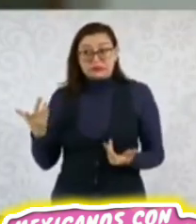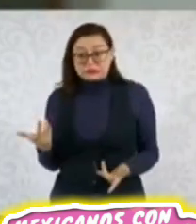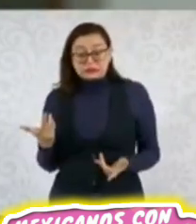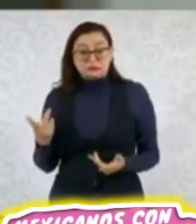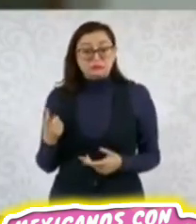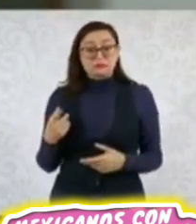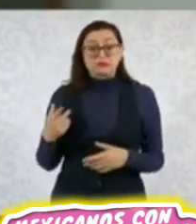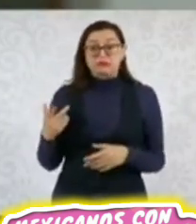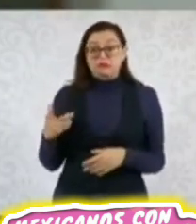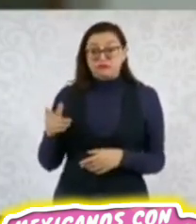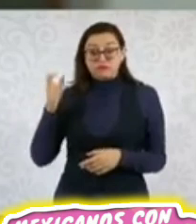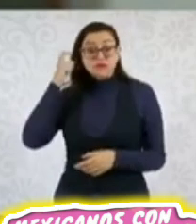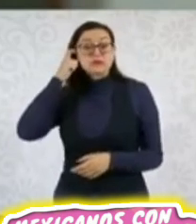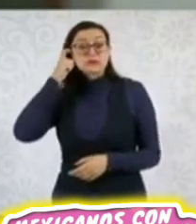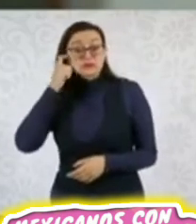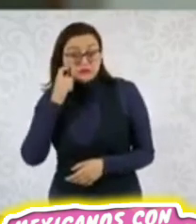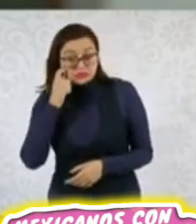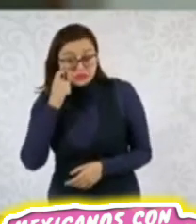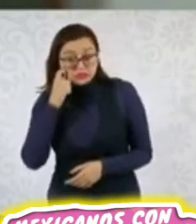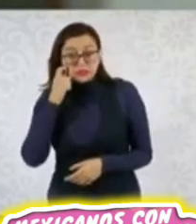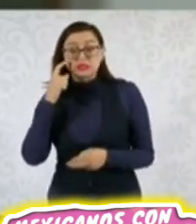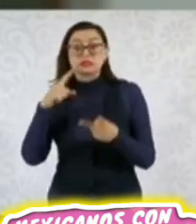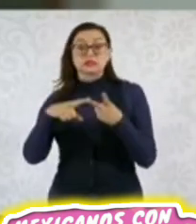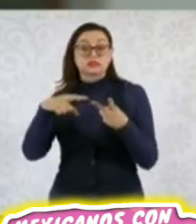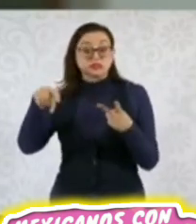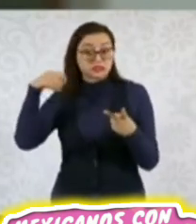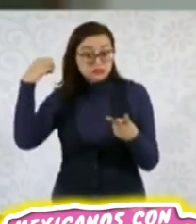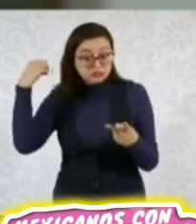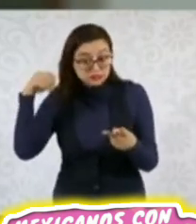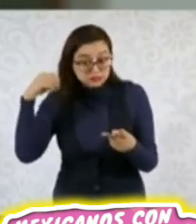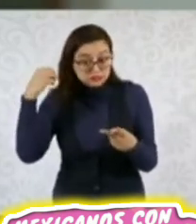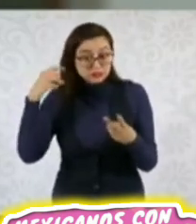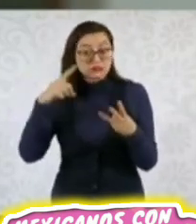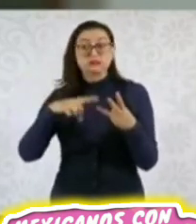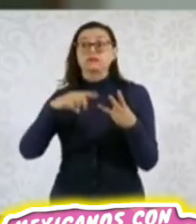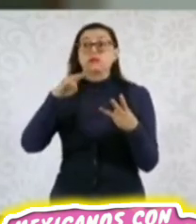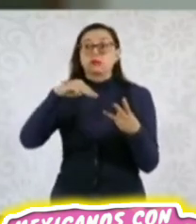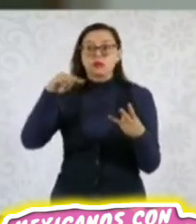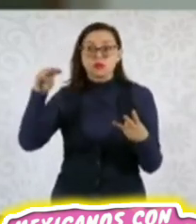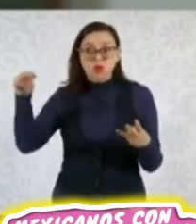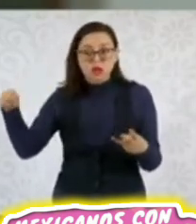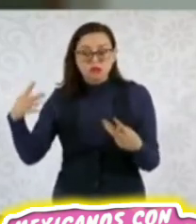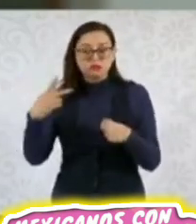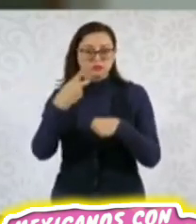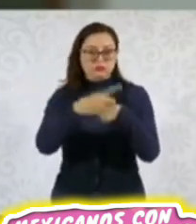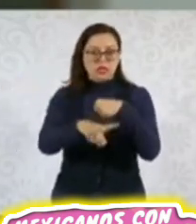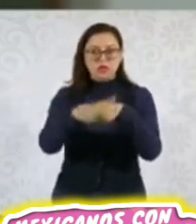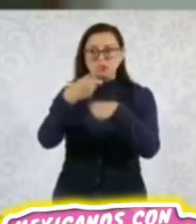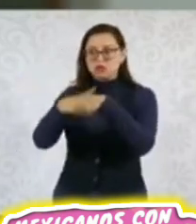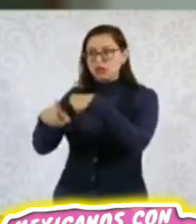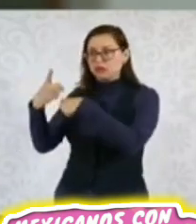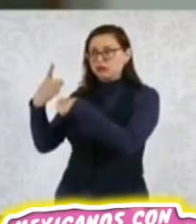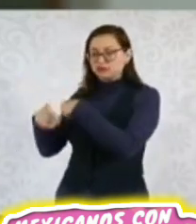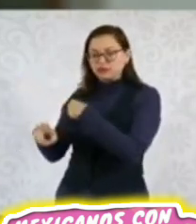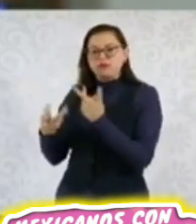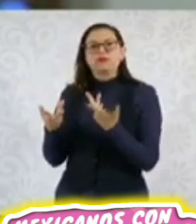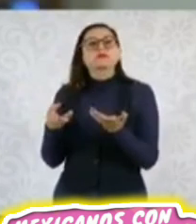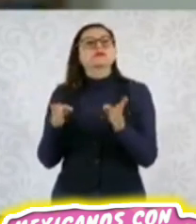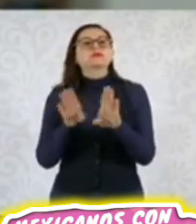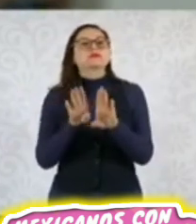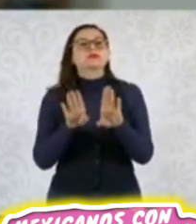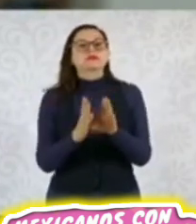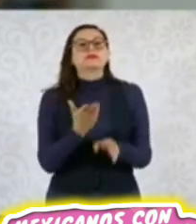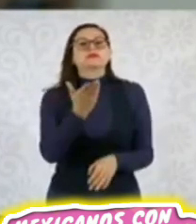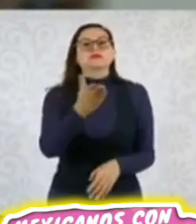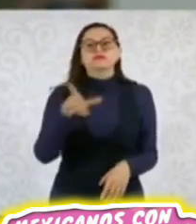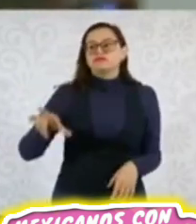no solamente es Guerrero, también hay zonas afectadas en Oaxaca y en Michoacán, si nos pudiera dar detalles acerca de ellos y cómo va a proceder su